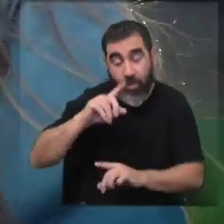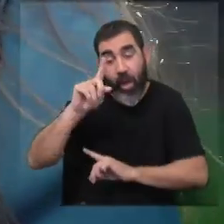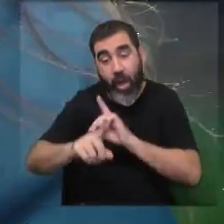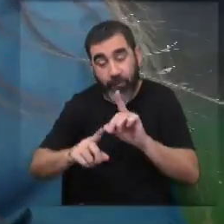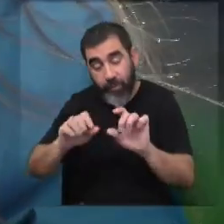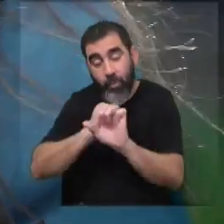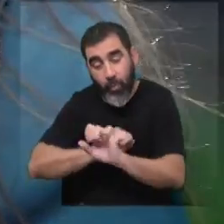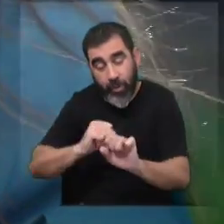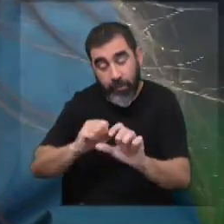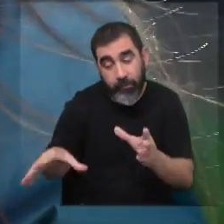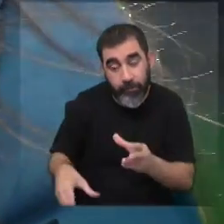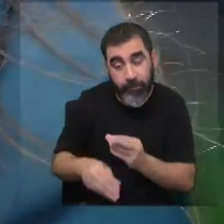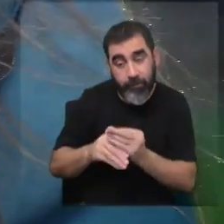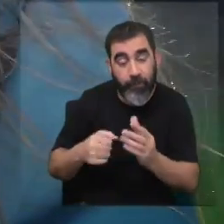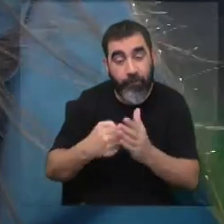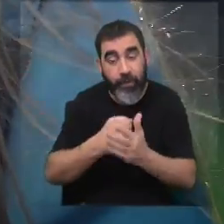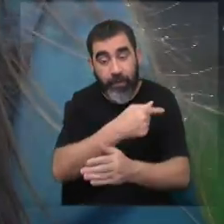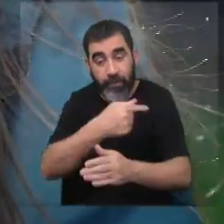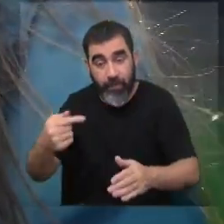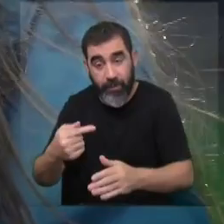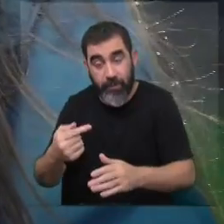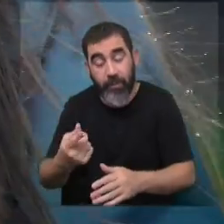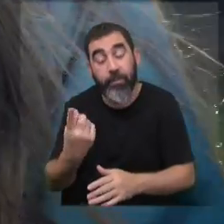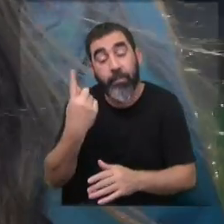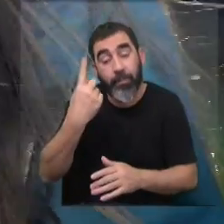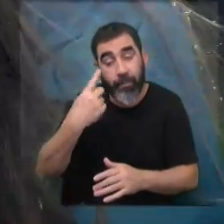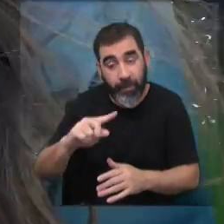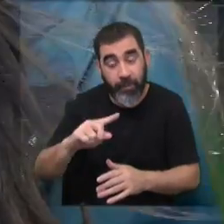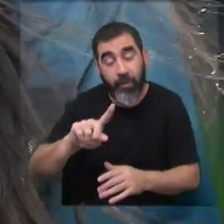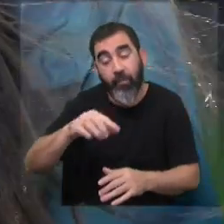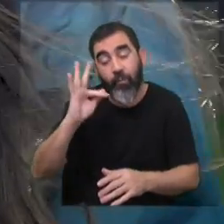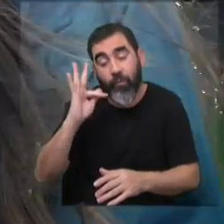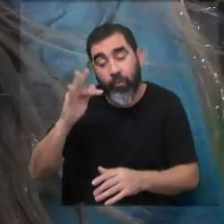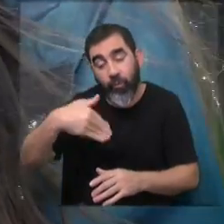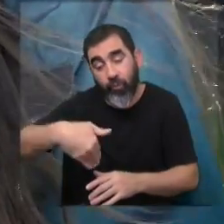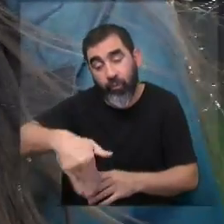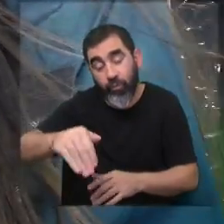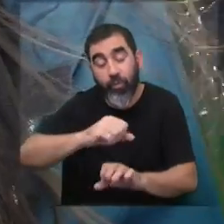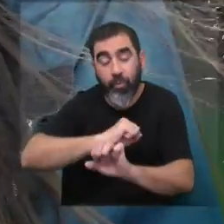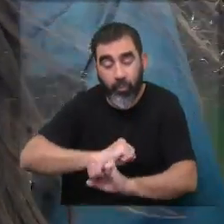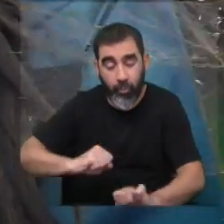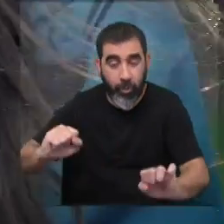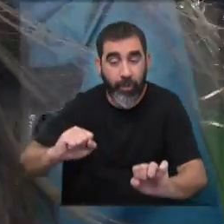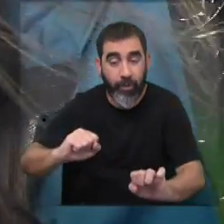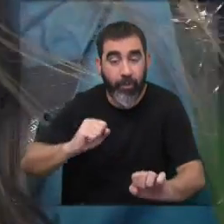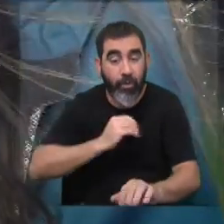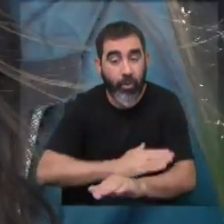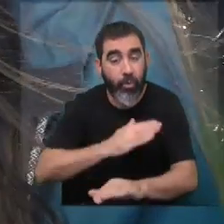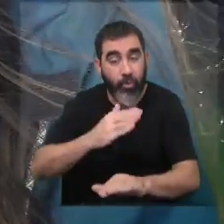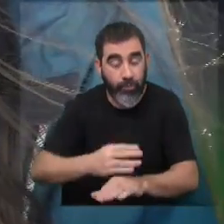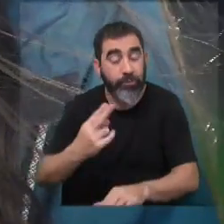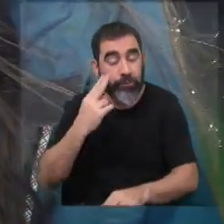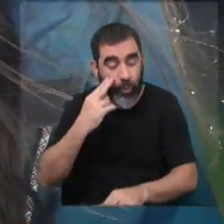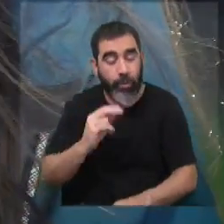logra compensar durante el fin de semana, pero a la larga puede tener como puede generar